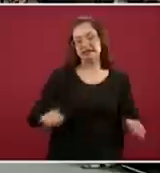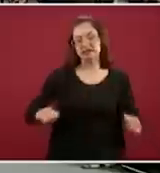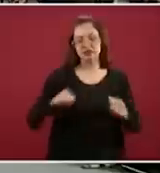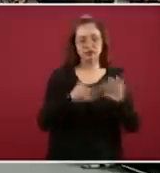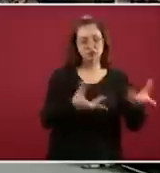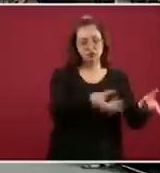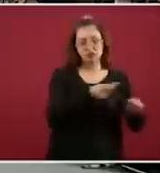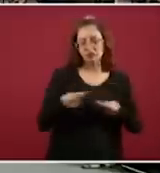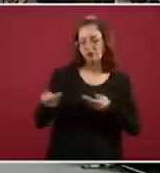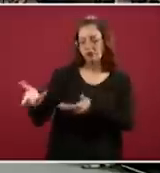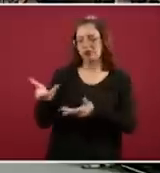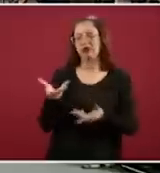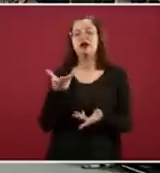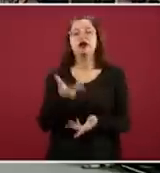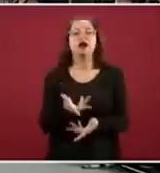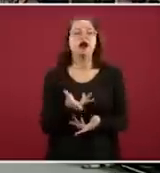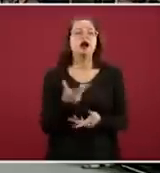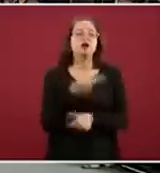lo robado.